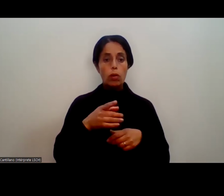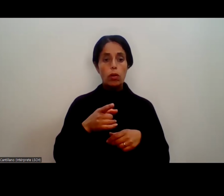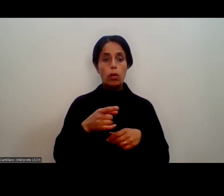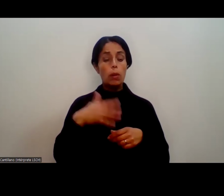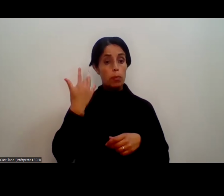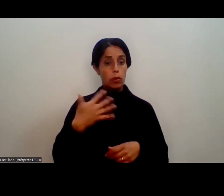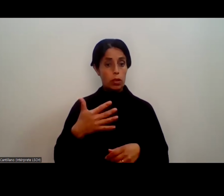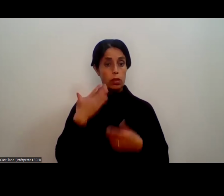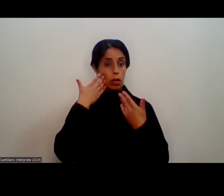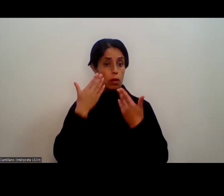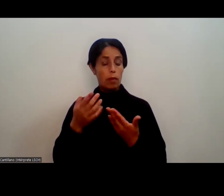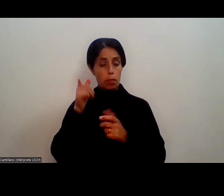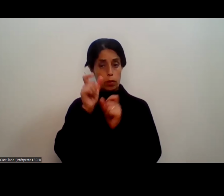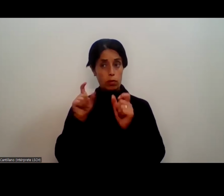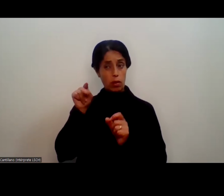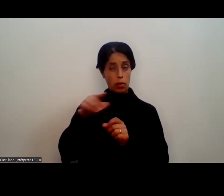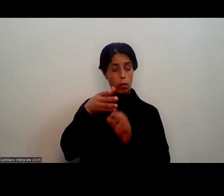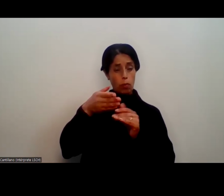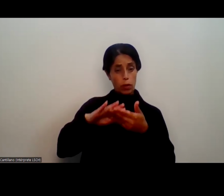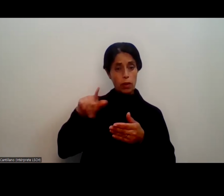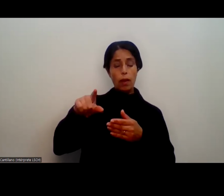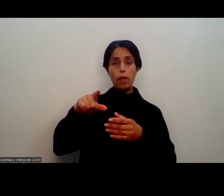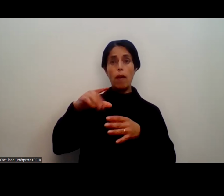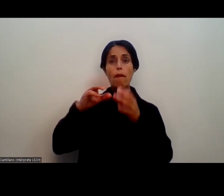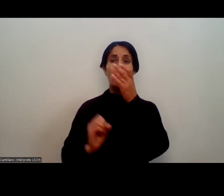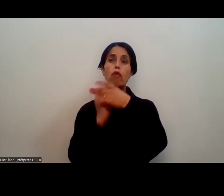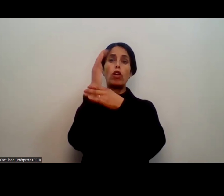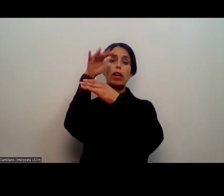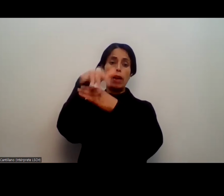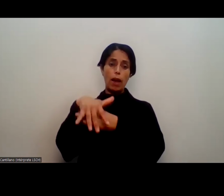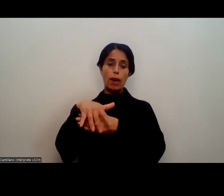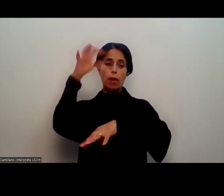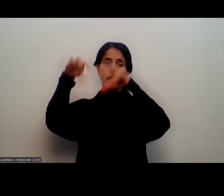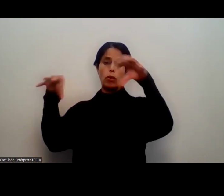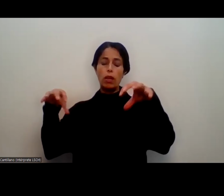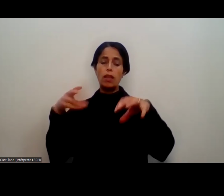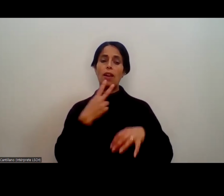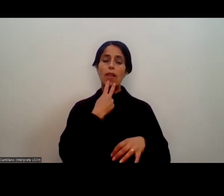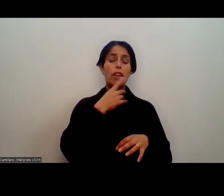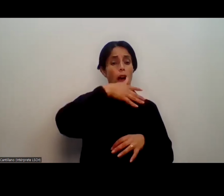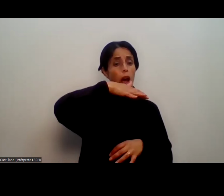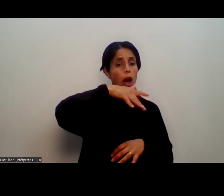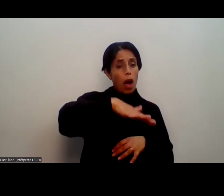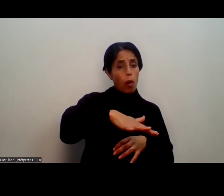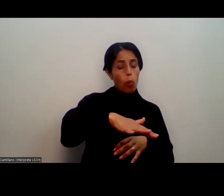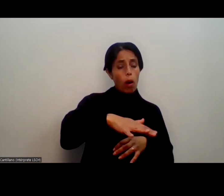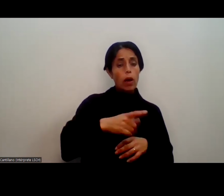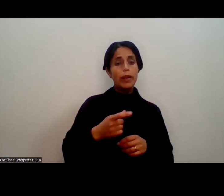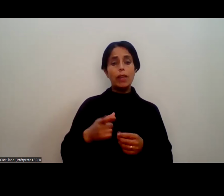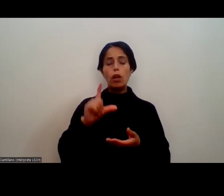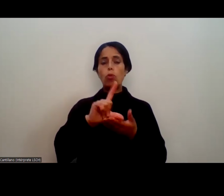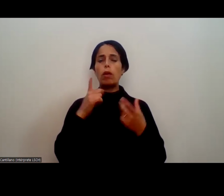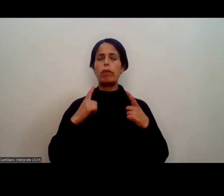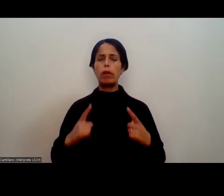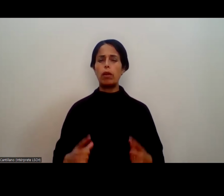montañas y volcanes. Era como de la vida y la muerte a la vez, el agua para la vida y el lugar de descanso. Me ¿Sí? acaba de